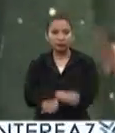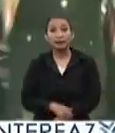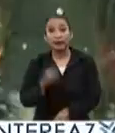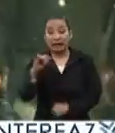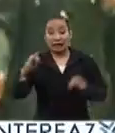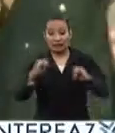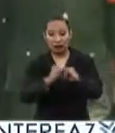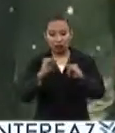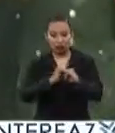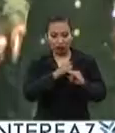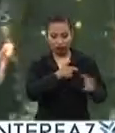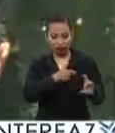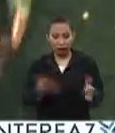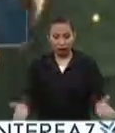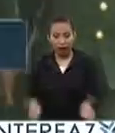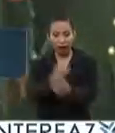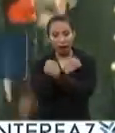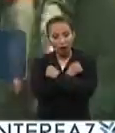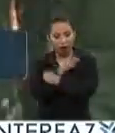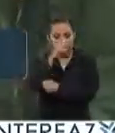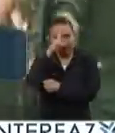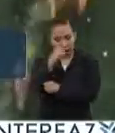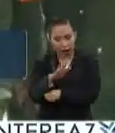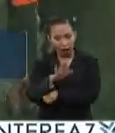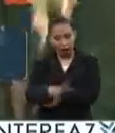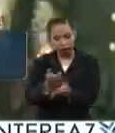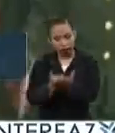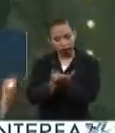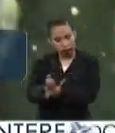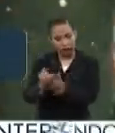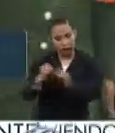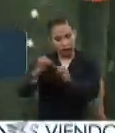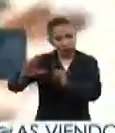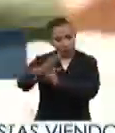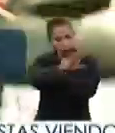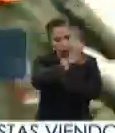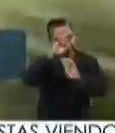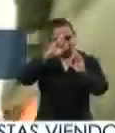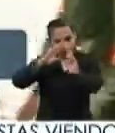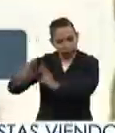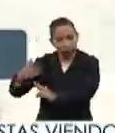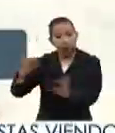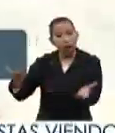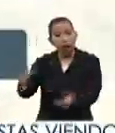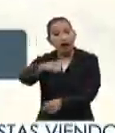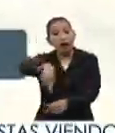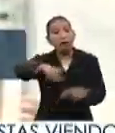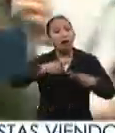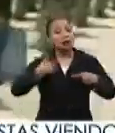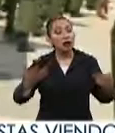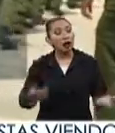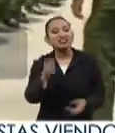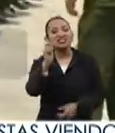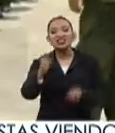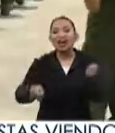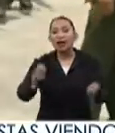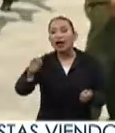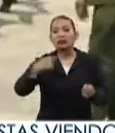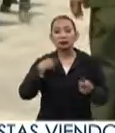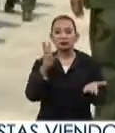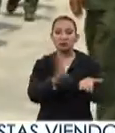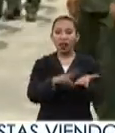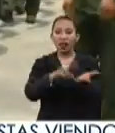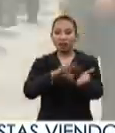Como institución armada, se fomenta el amor a la patria y lealtad a las instituciones, inculcando al personal el significado de las